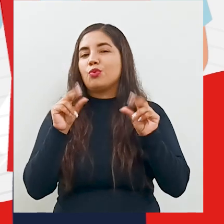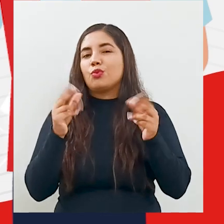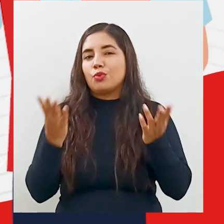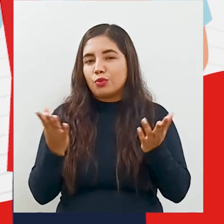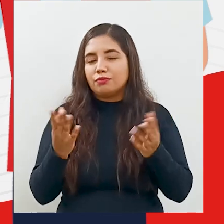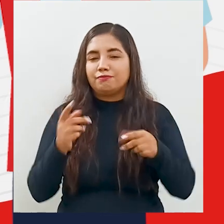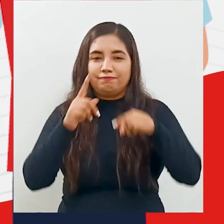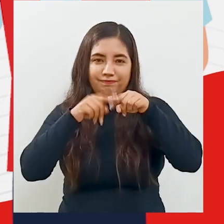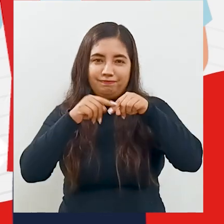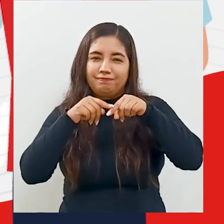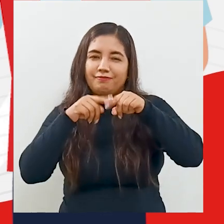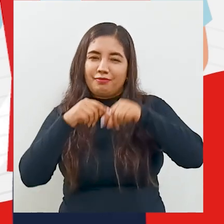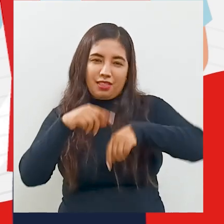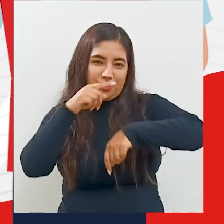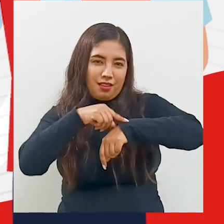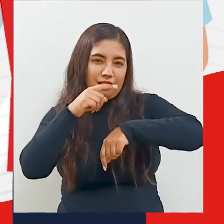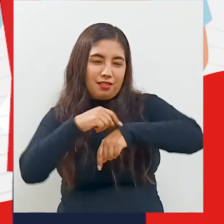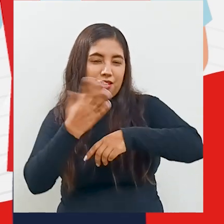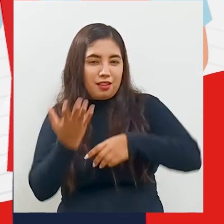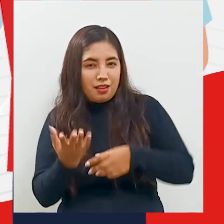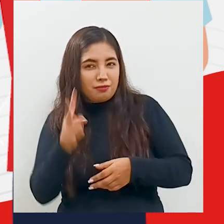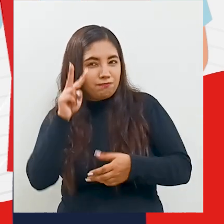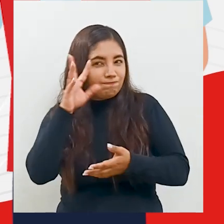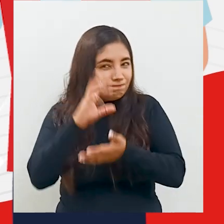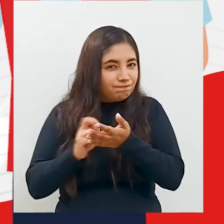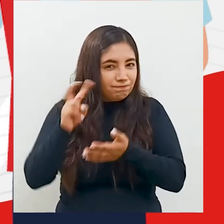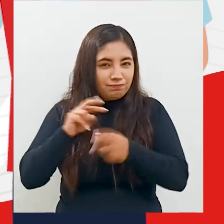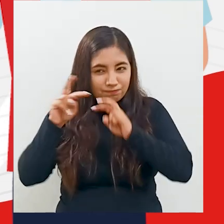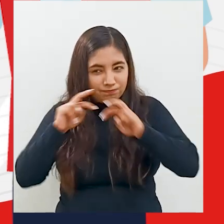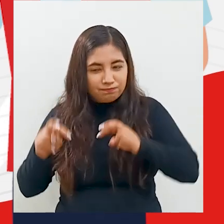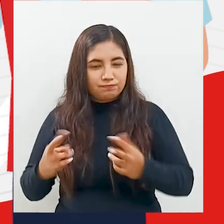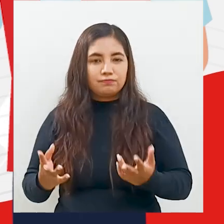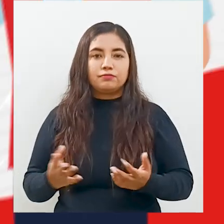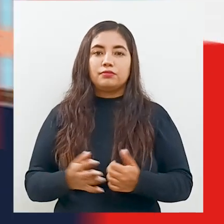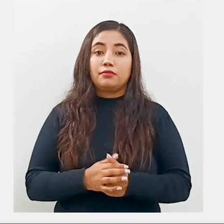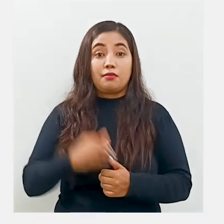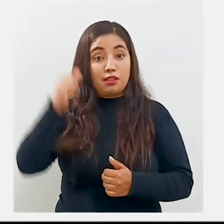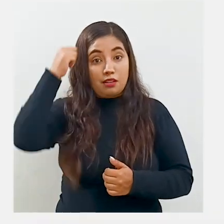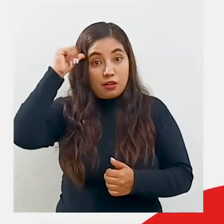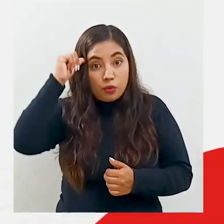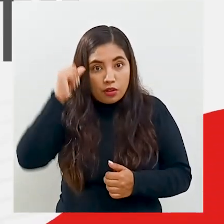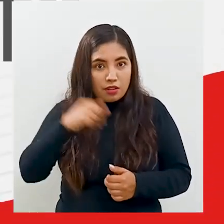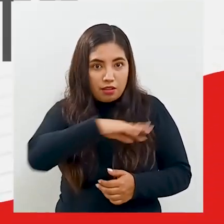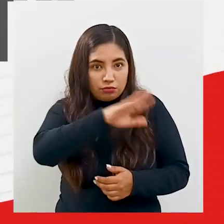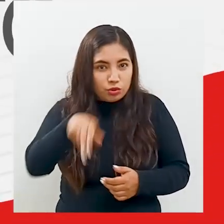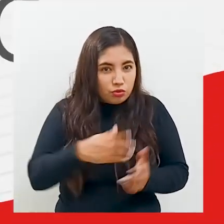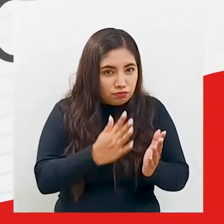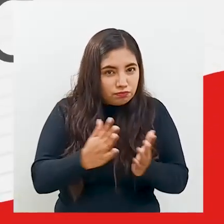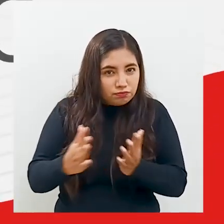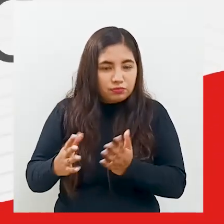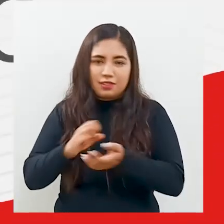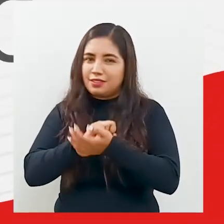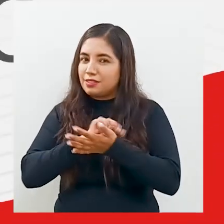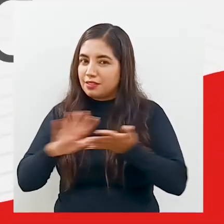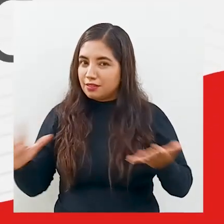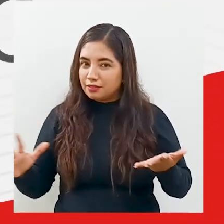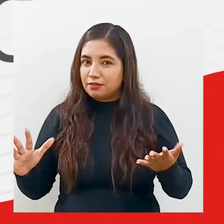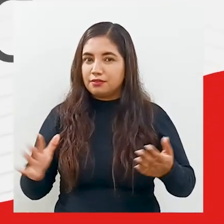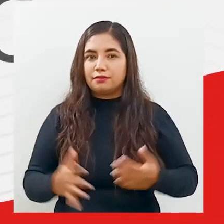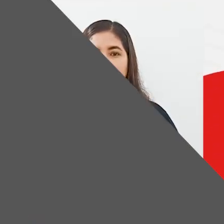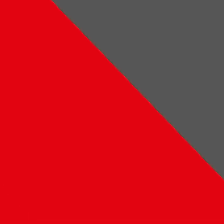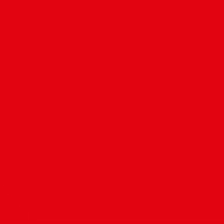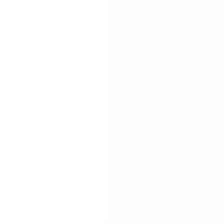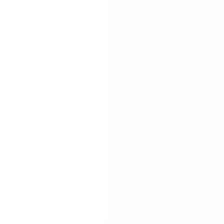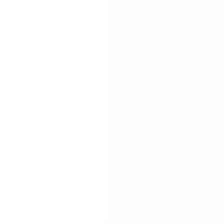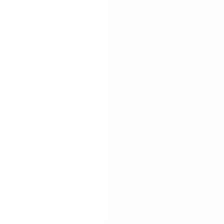inmediata. El ingreso dependerá de las vacantes que se disponga cada dos meses. Recuerda, todo trámite es